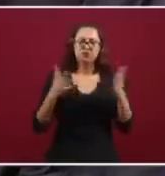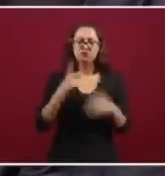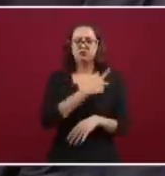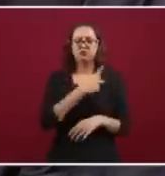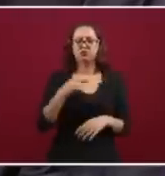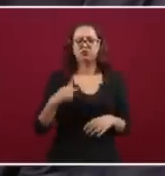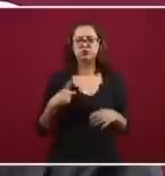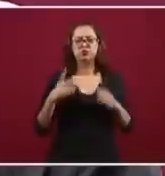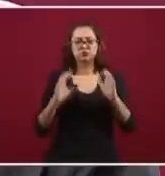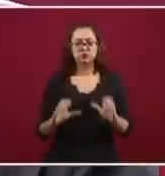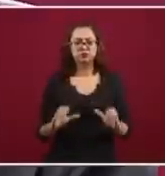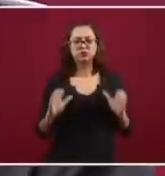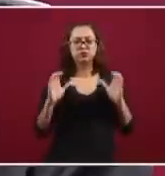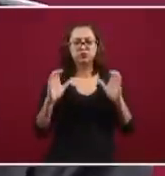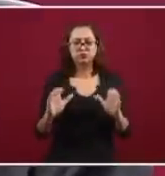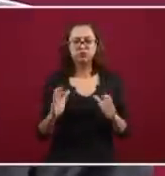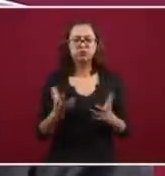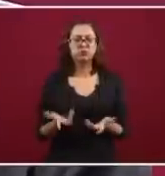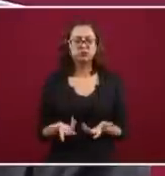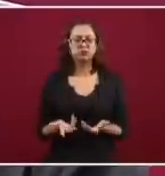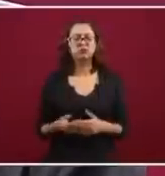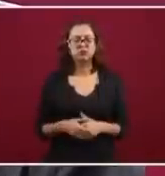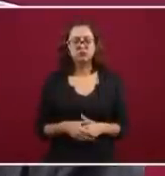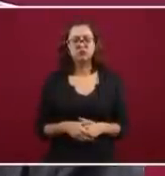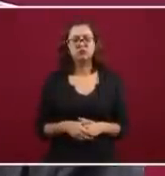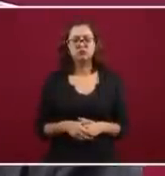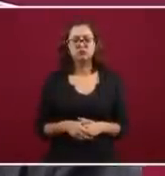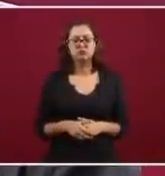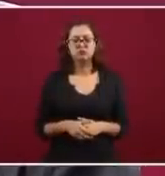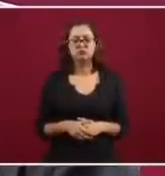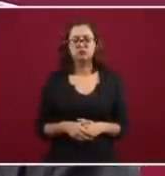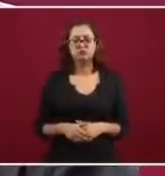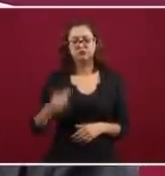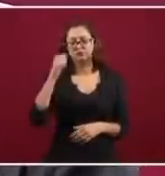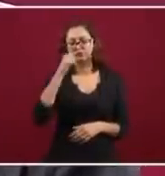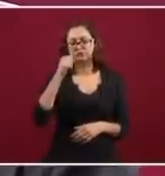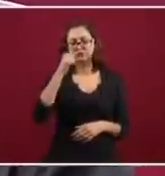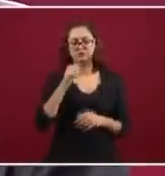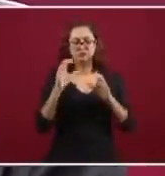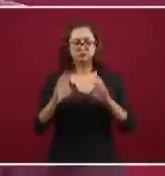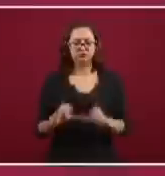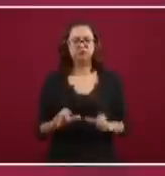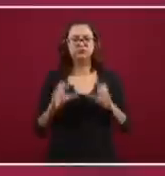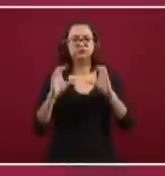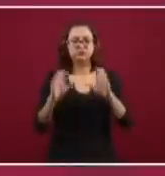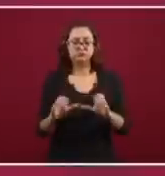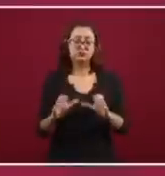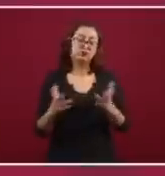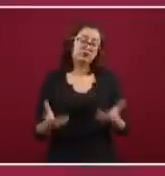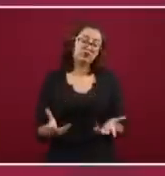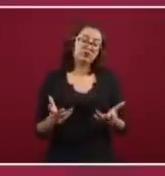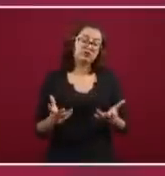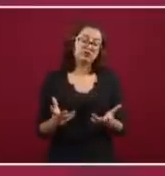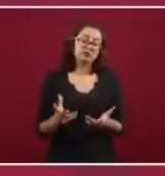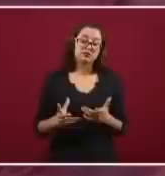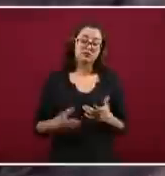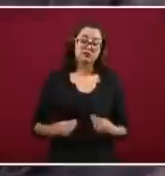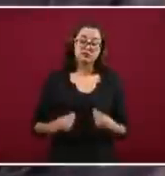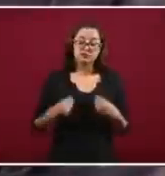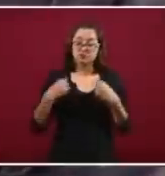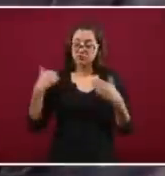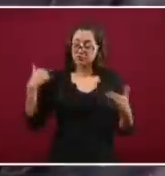¿no? De todas formas hay que ser precavidos. Uno aprende, ya en la